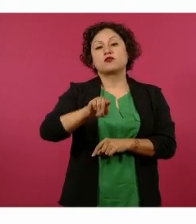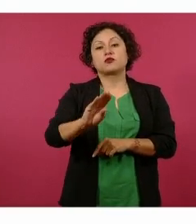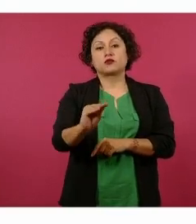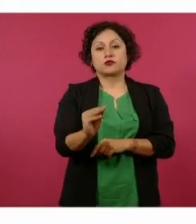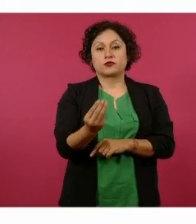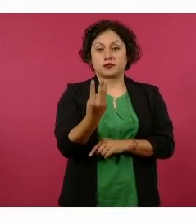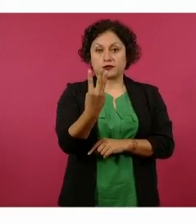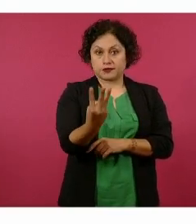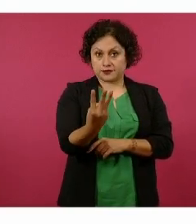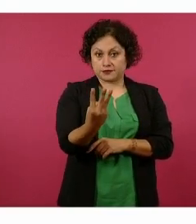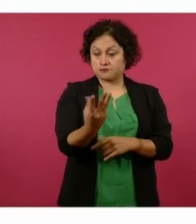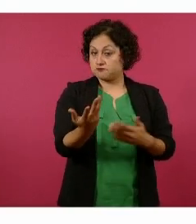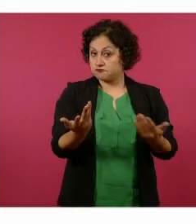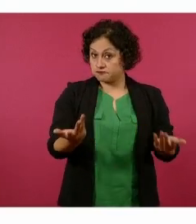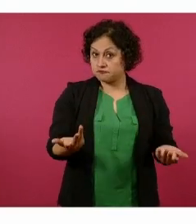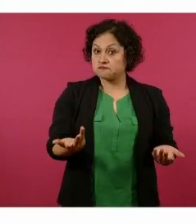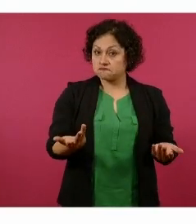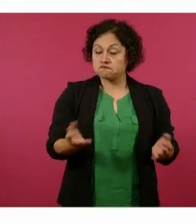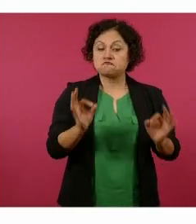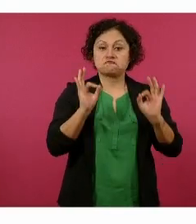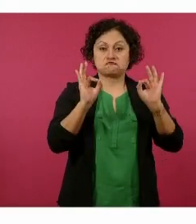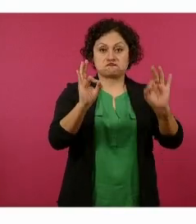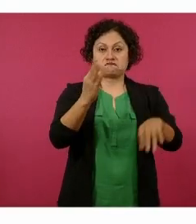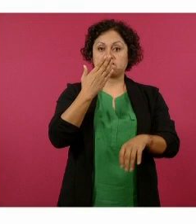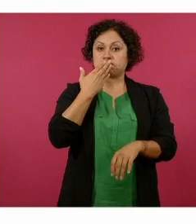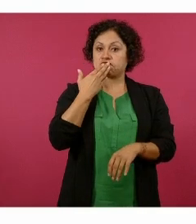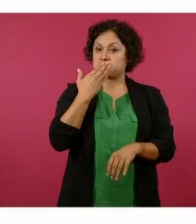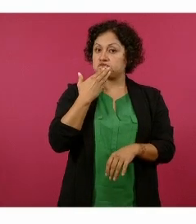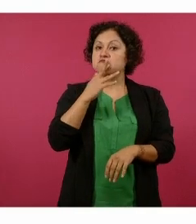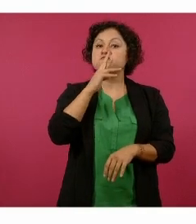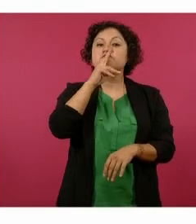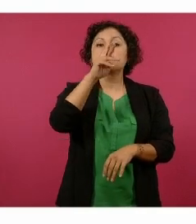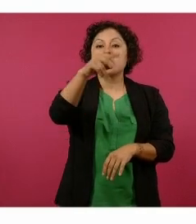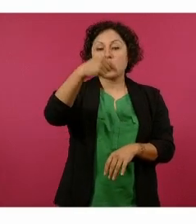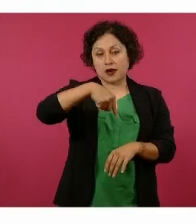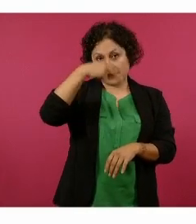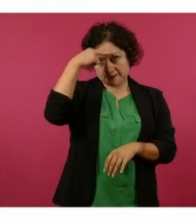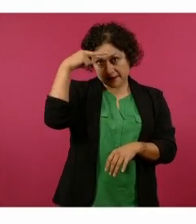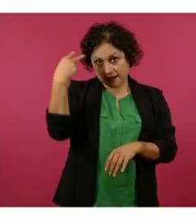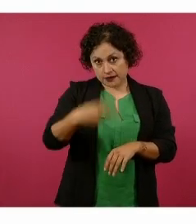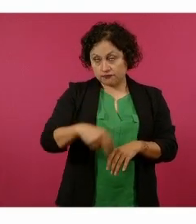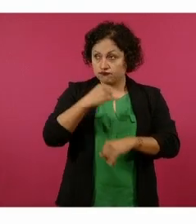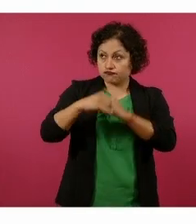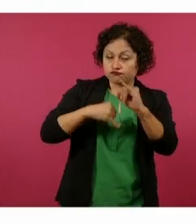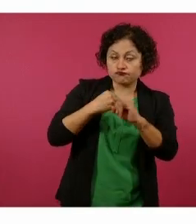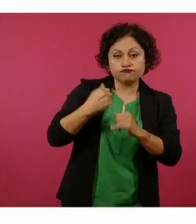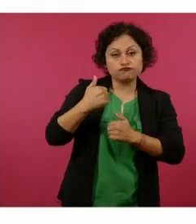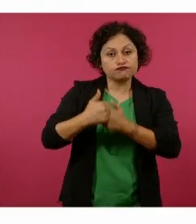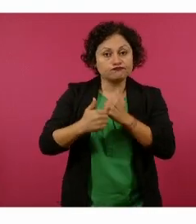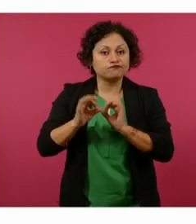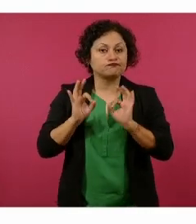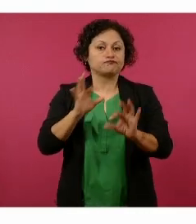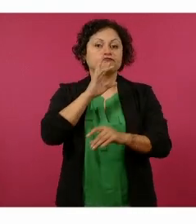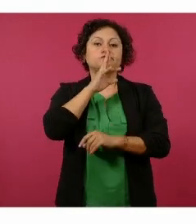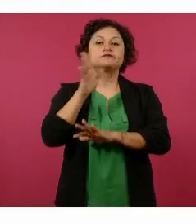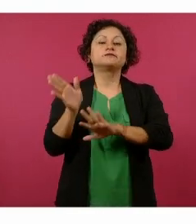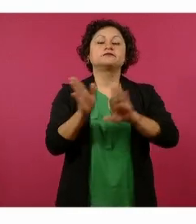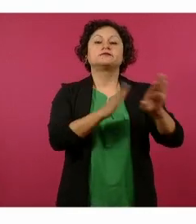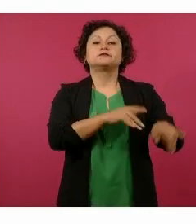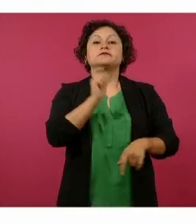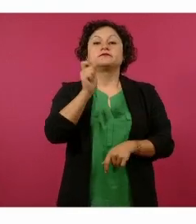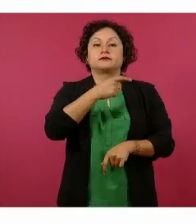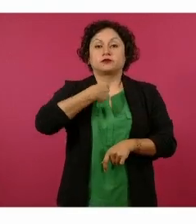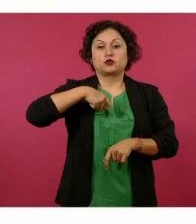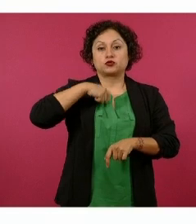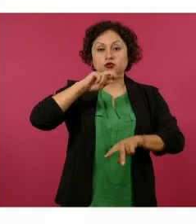93 centavos. Precios muy competitivos a lo largo y ancho del país. Y en el tema de verificaciones, les comento que realizamos